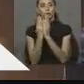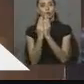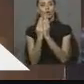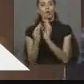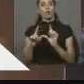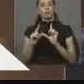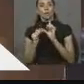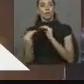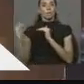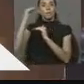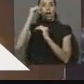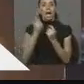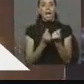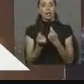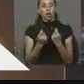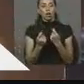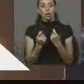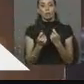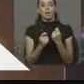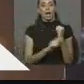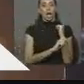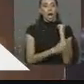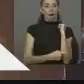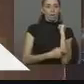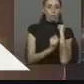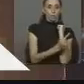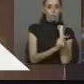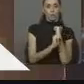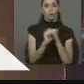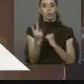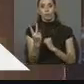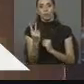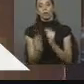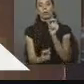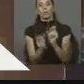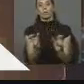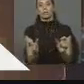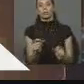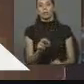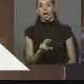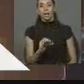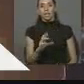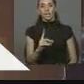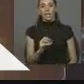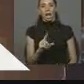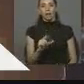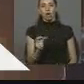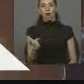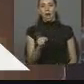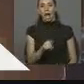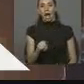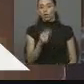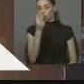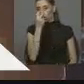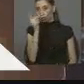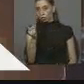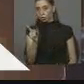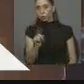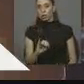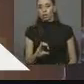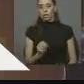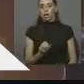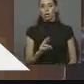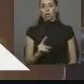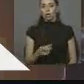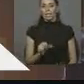de economía, después de ser abogados, personas como Ricardo Lagos Escobar y Jorge Arrate